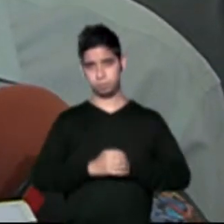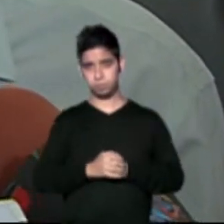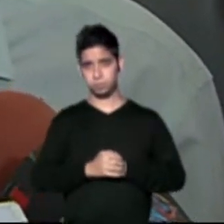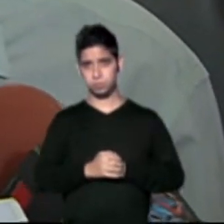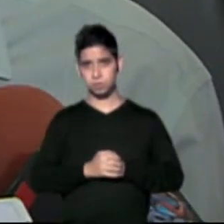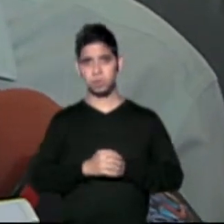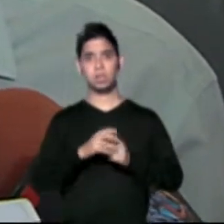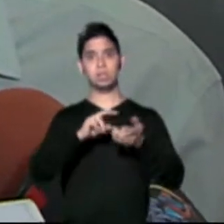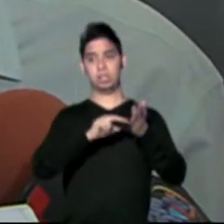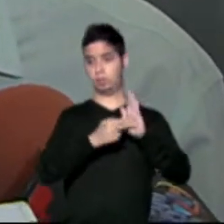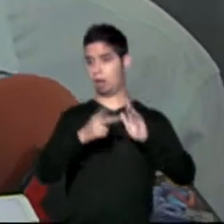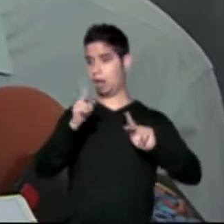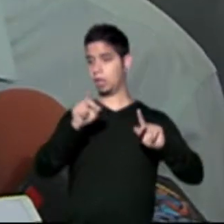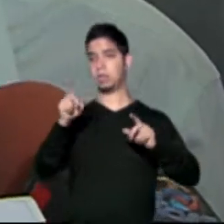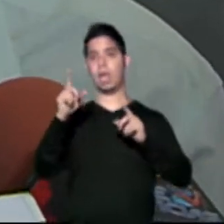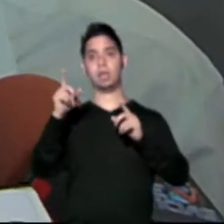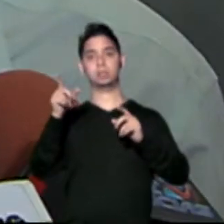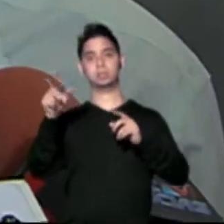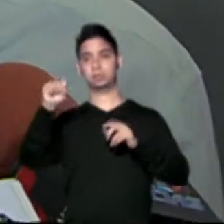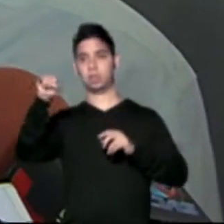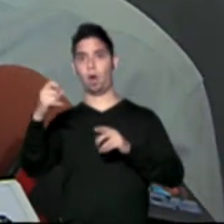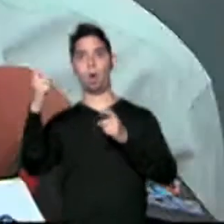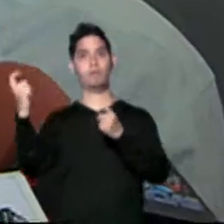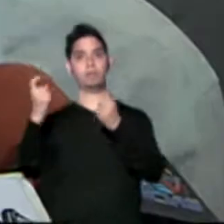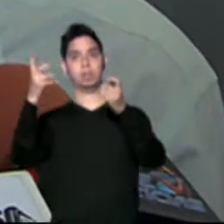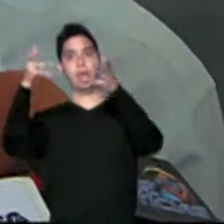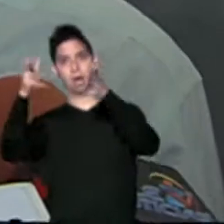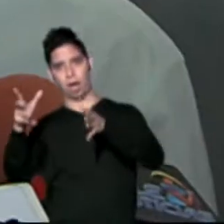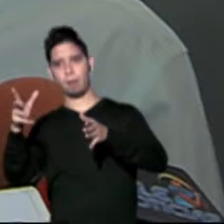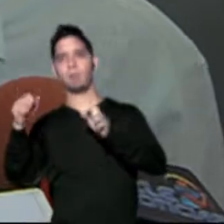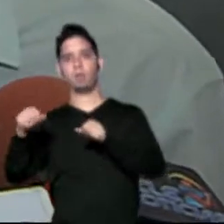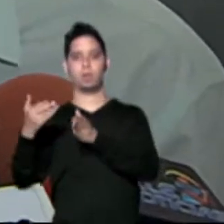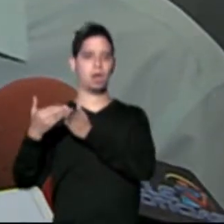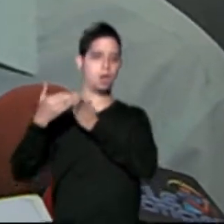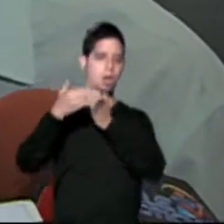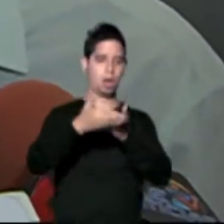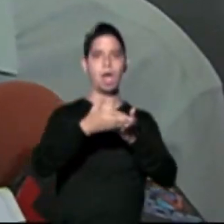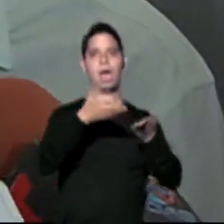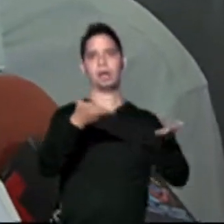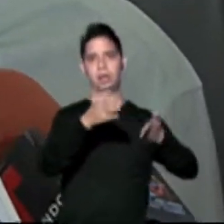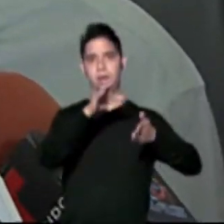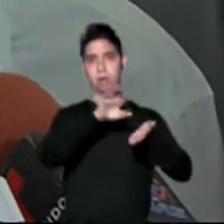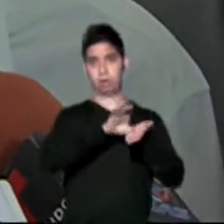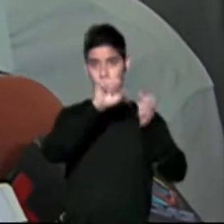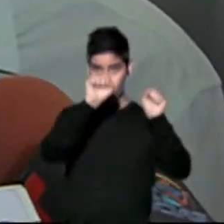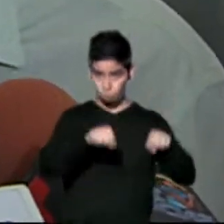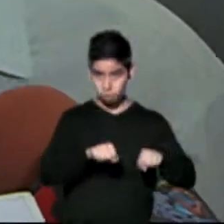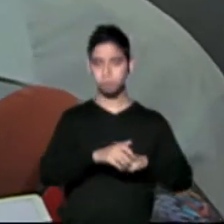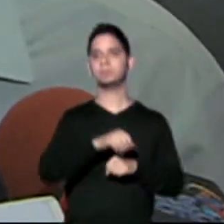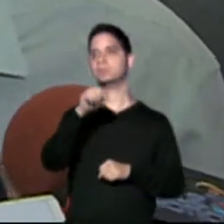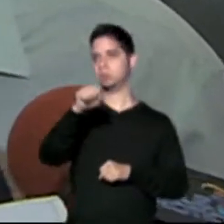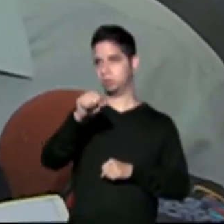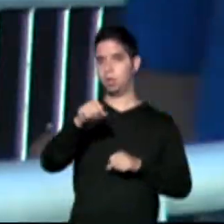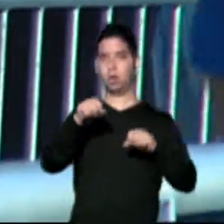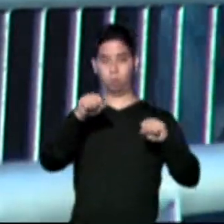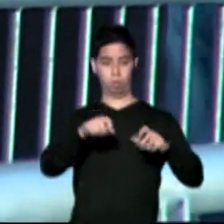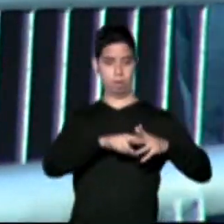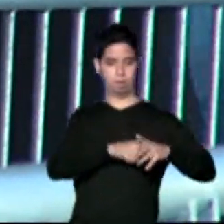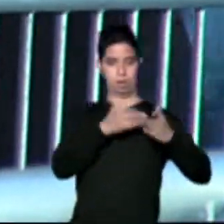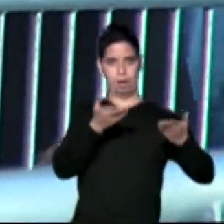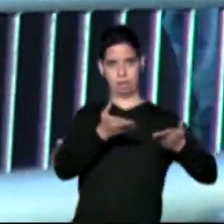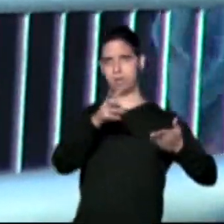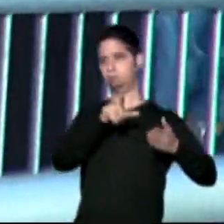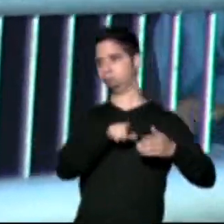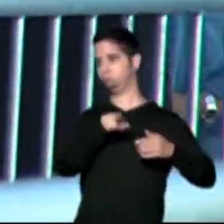las fiestas, pueden venir hasta acá. Lo esperamos con los brazos abiertos aquí en Cataño, porque empieza aquí, comienza acá y termina acá. El